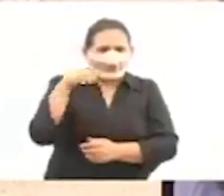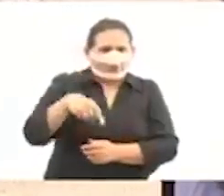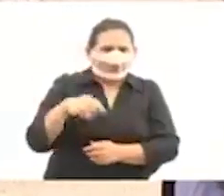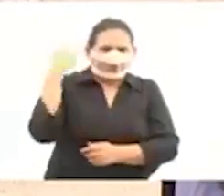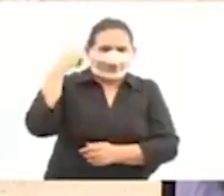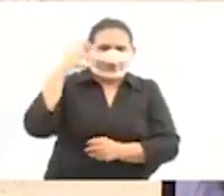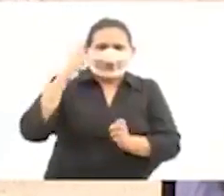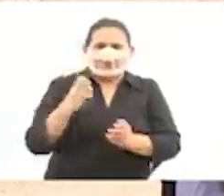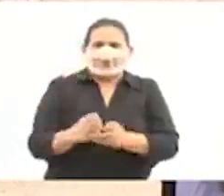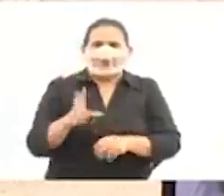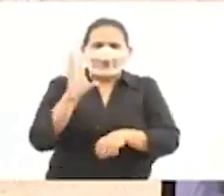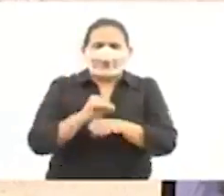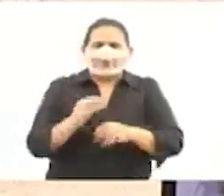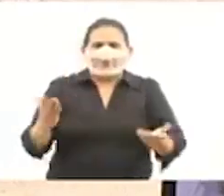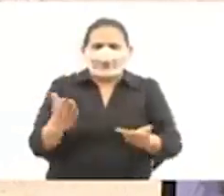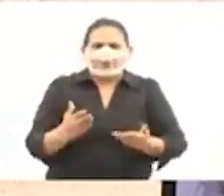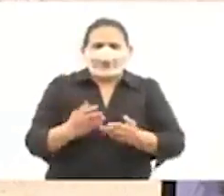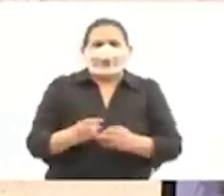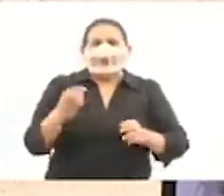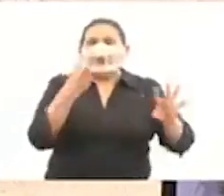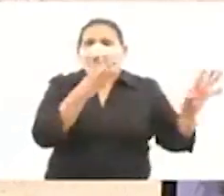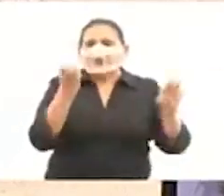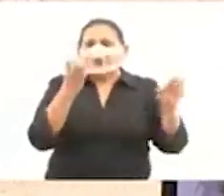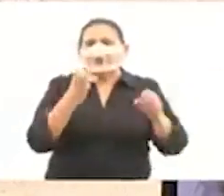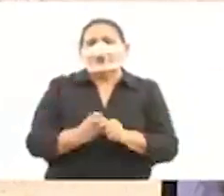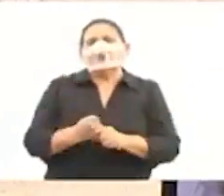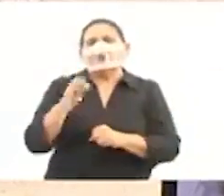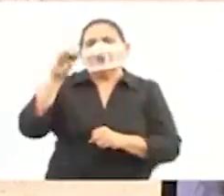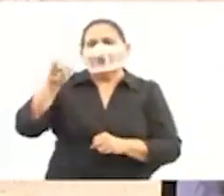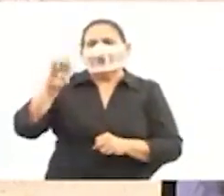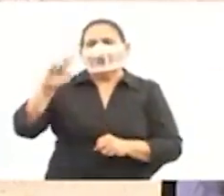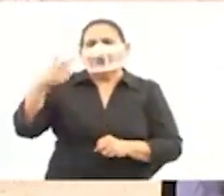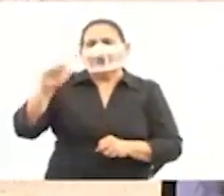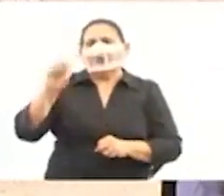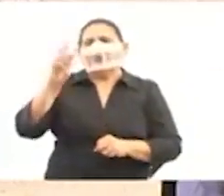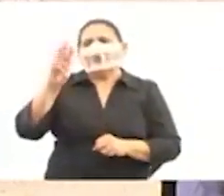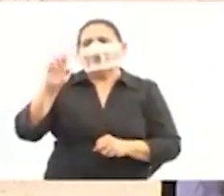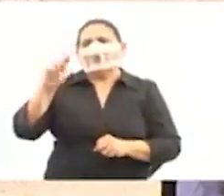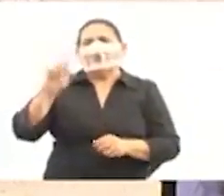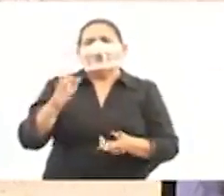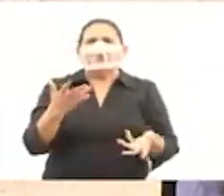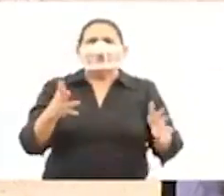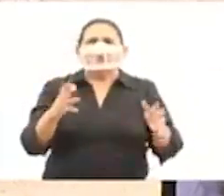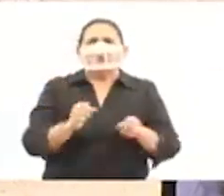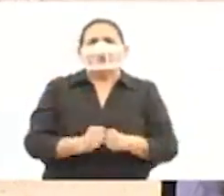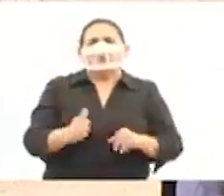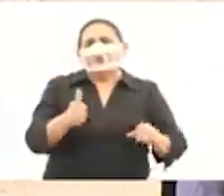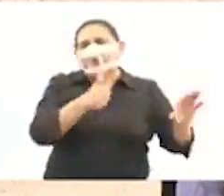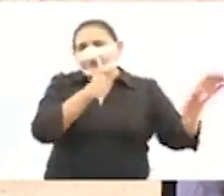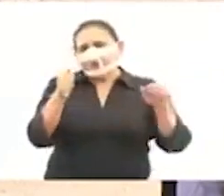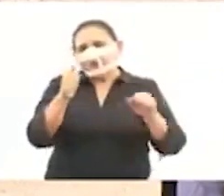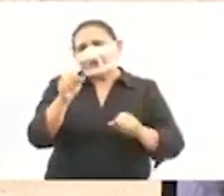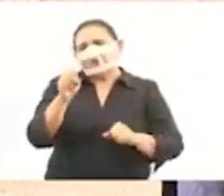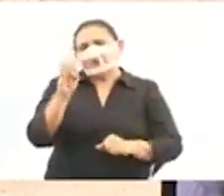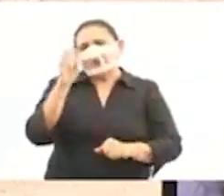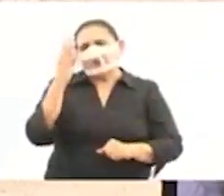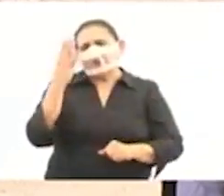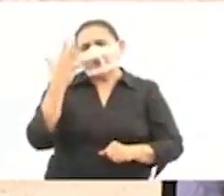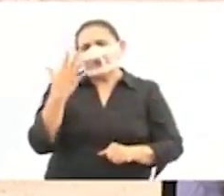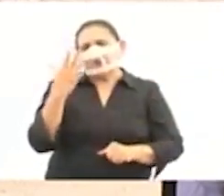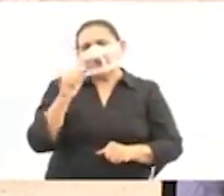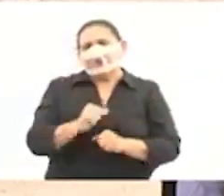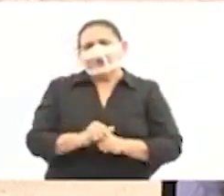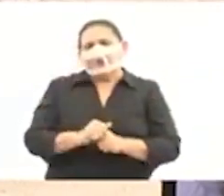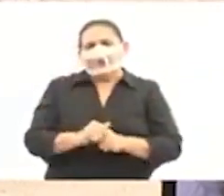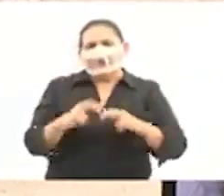están generando 300 megawatts lo que equivale al consumo de energía de 665 mil hogares en yucatán